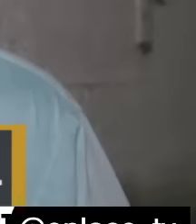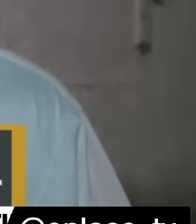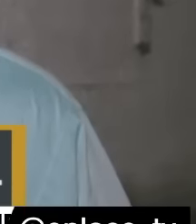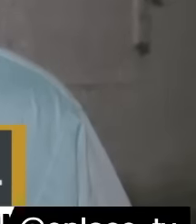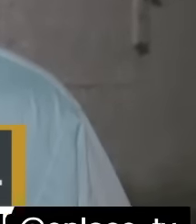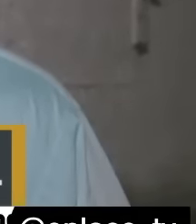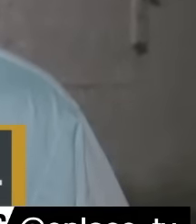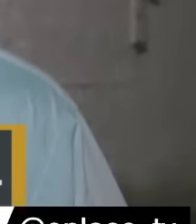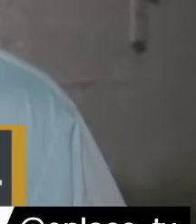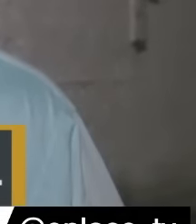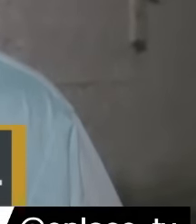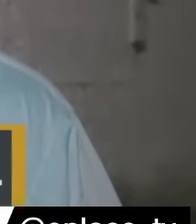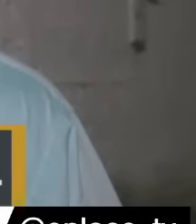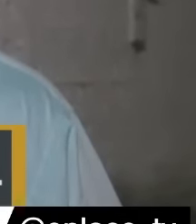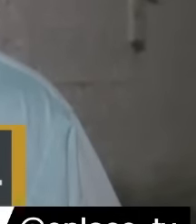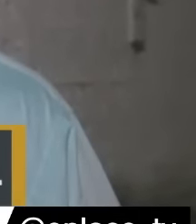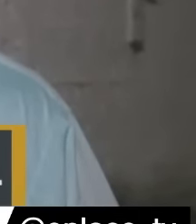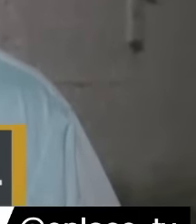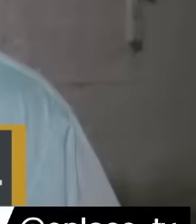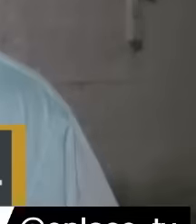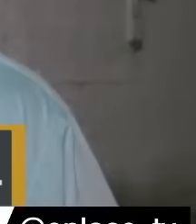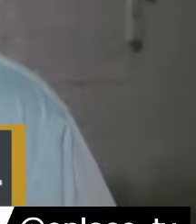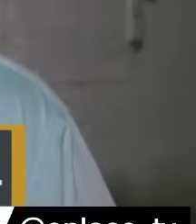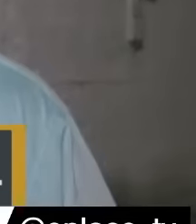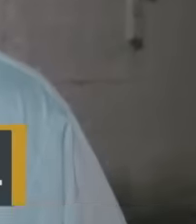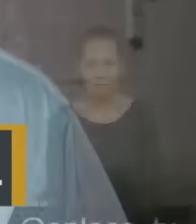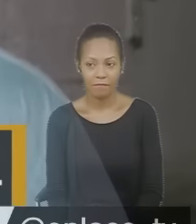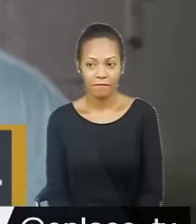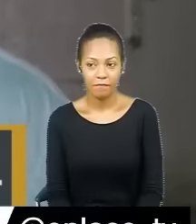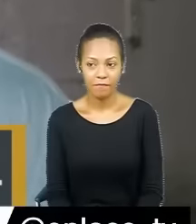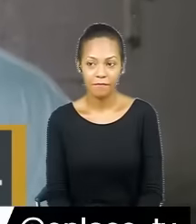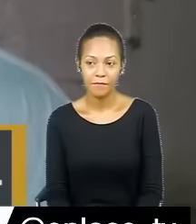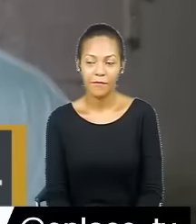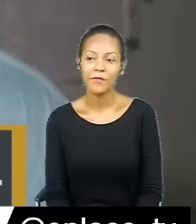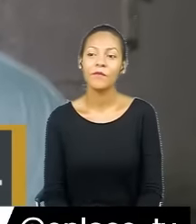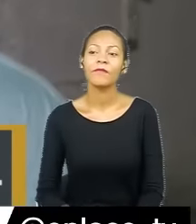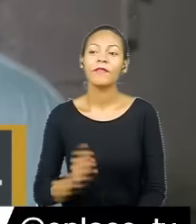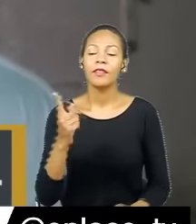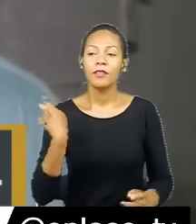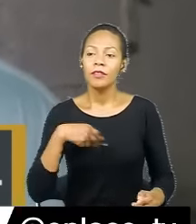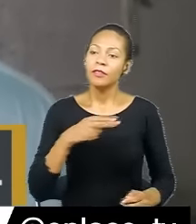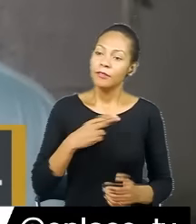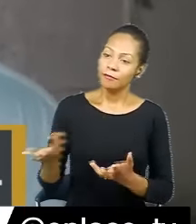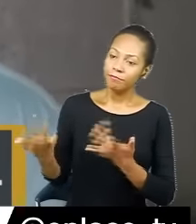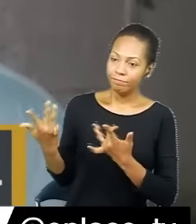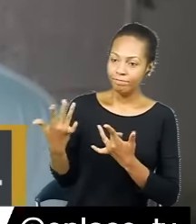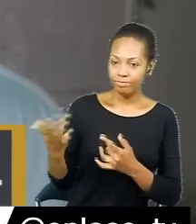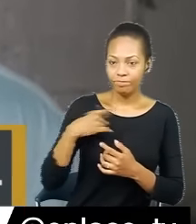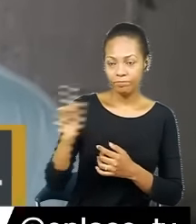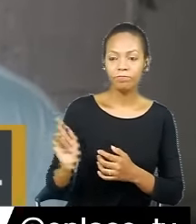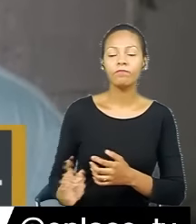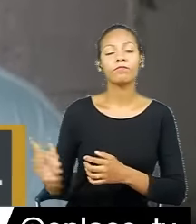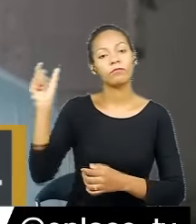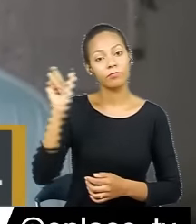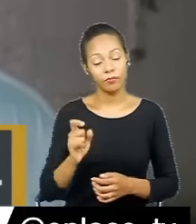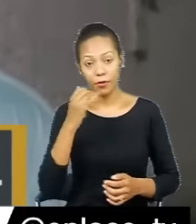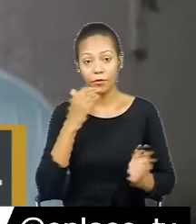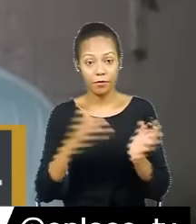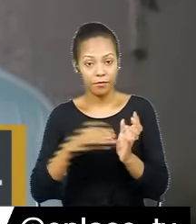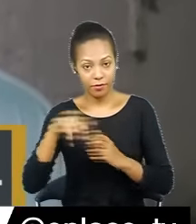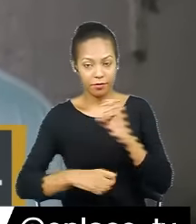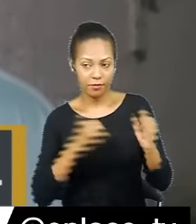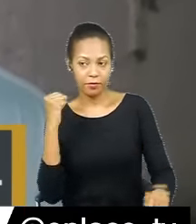nosotros siempre lo hacemos en mención de una de las personas que trabaja para el fútbol, como este año lo tenemos el caso